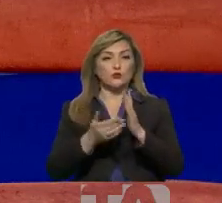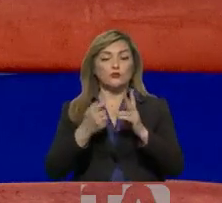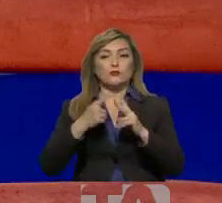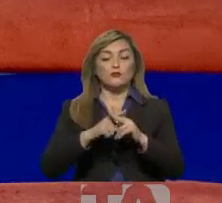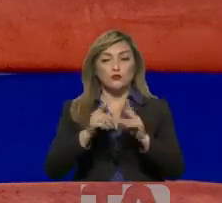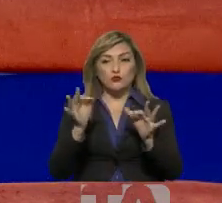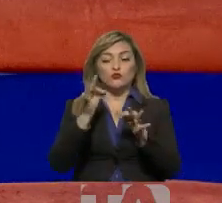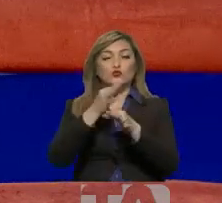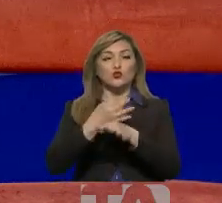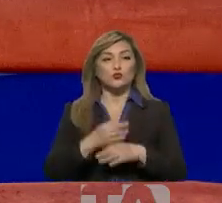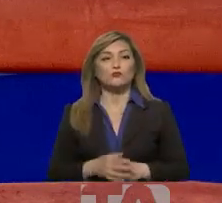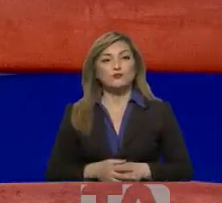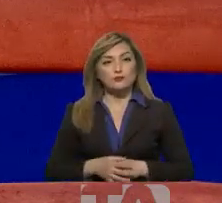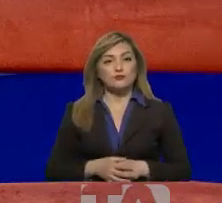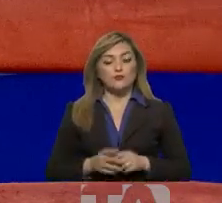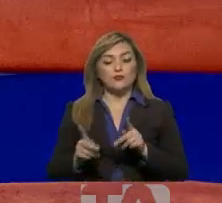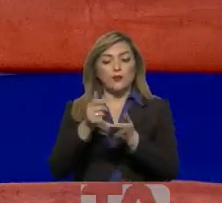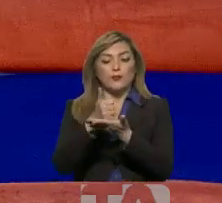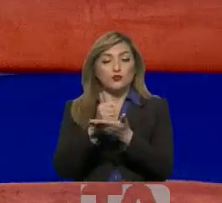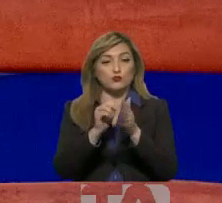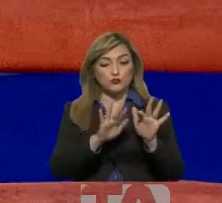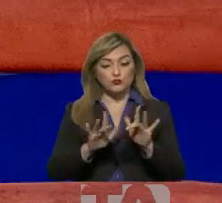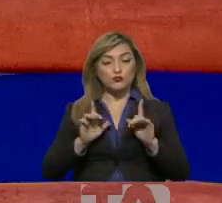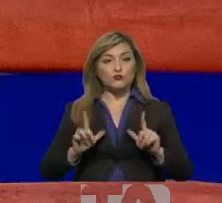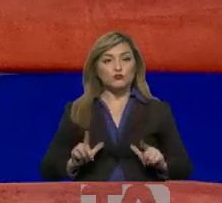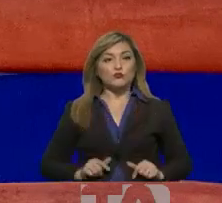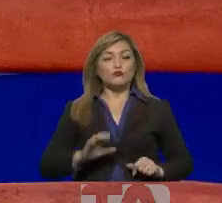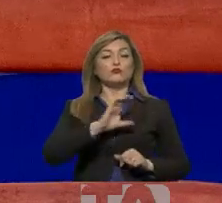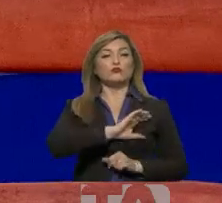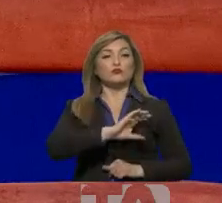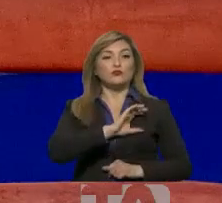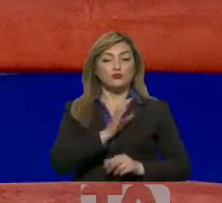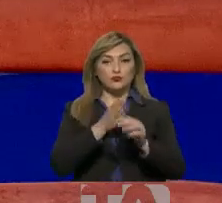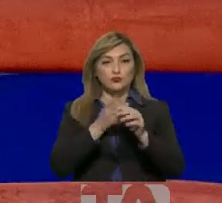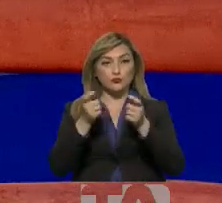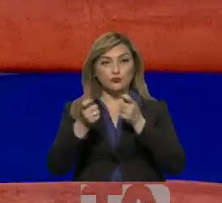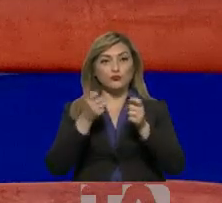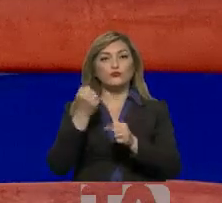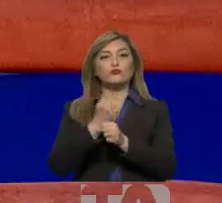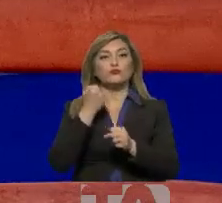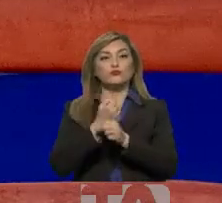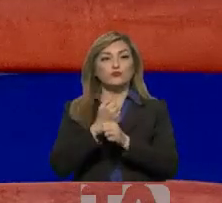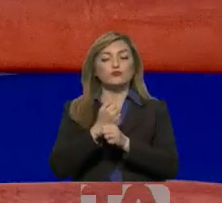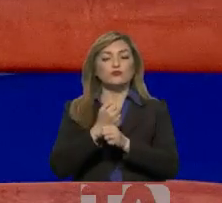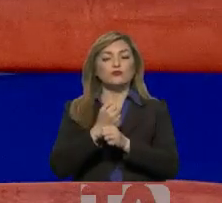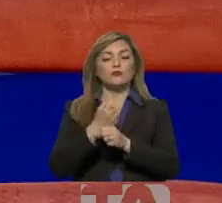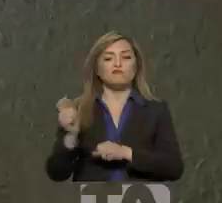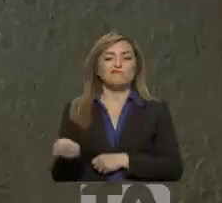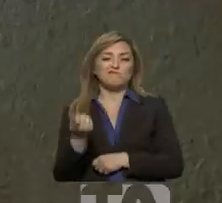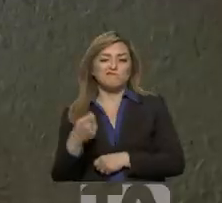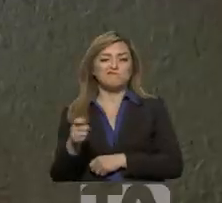a funcionar. Esto por el plan piloto de la Secretaría de Salud del municipio que busca controlar el trabajo informal en ese sector.